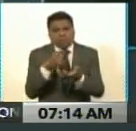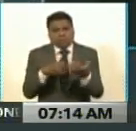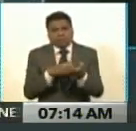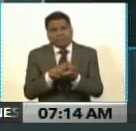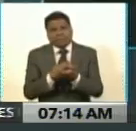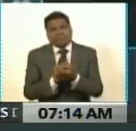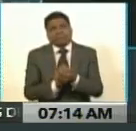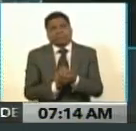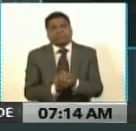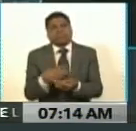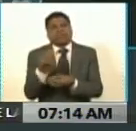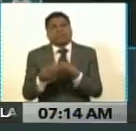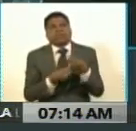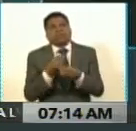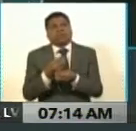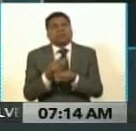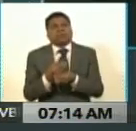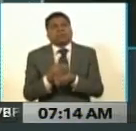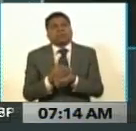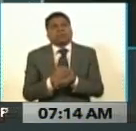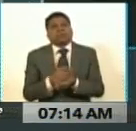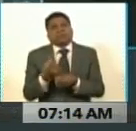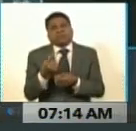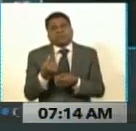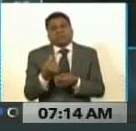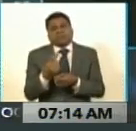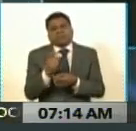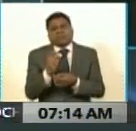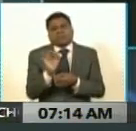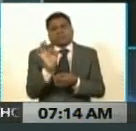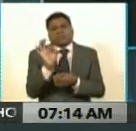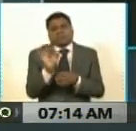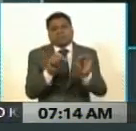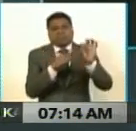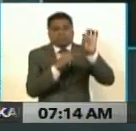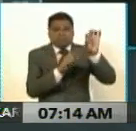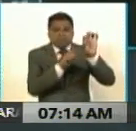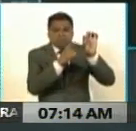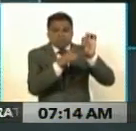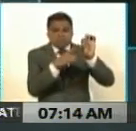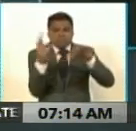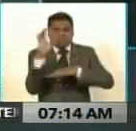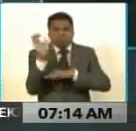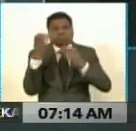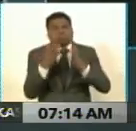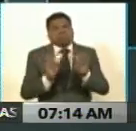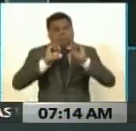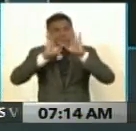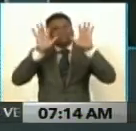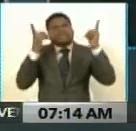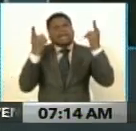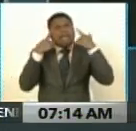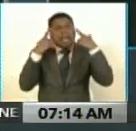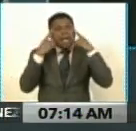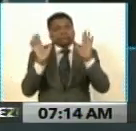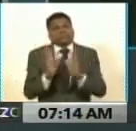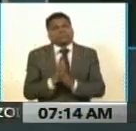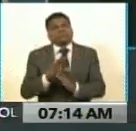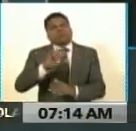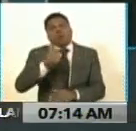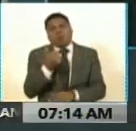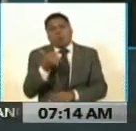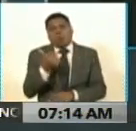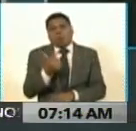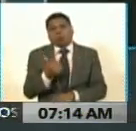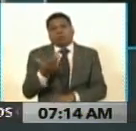transferencia y el comercio en pesos colombianos eso está claro otra situación importante a